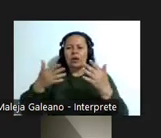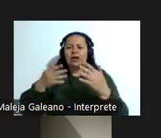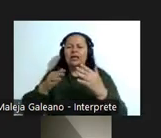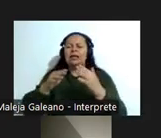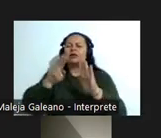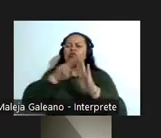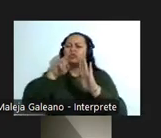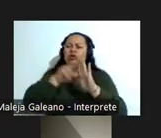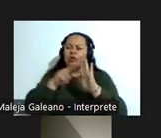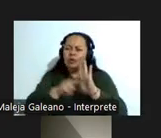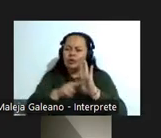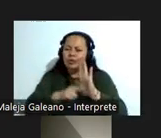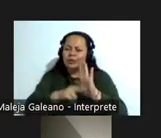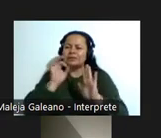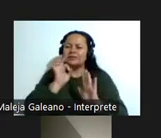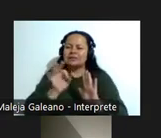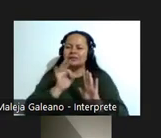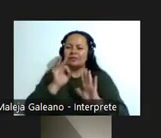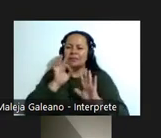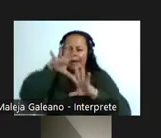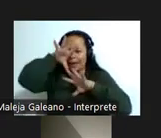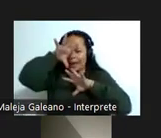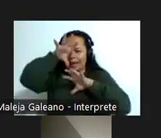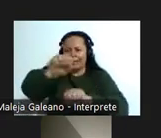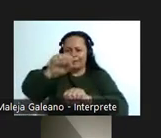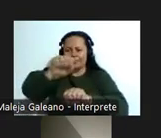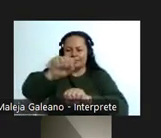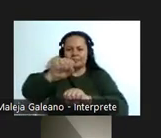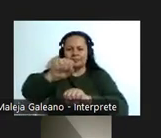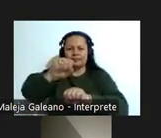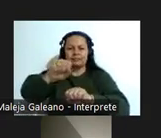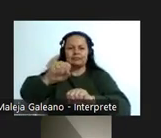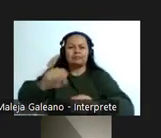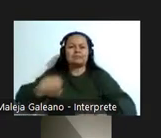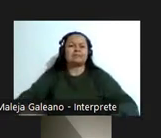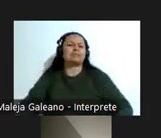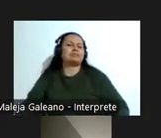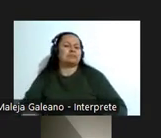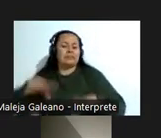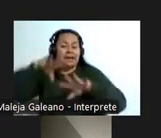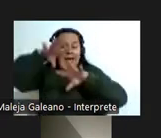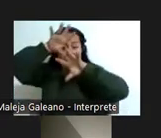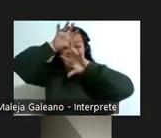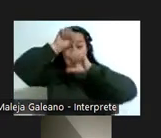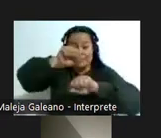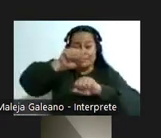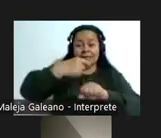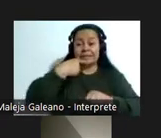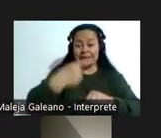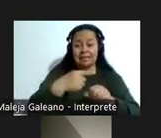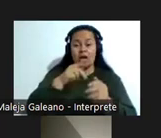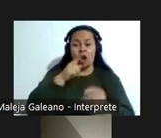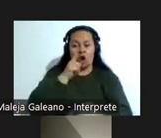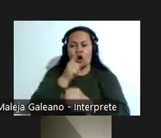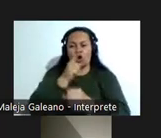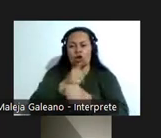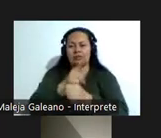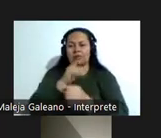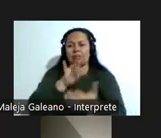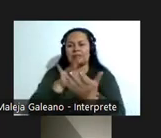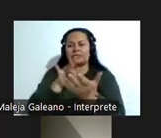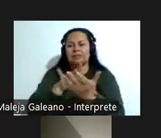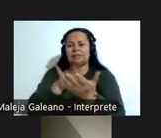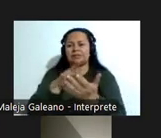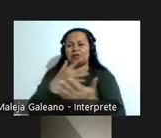pautas absolutamente capacitistas, o sea, esto que estoy diciendo es capacitista y sin una participación ni